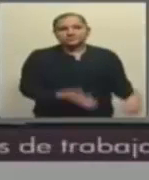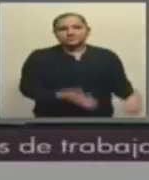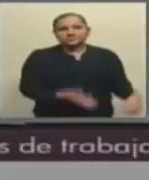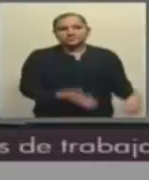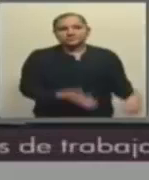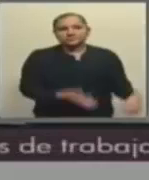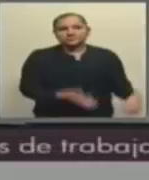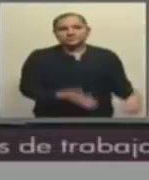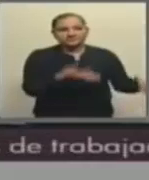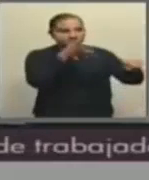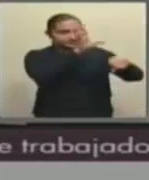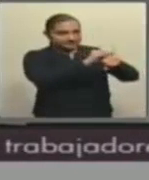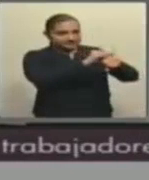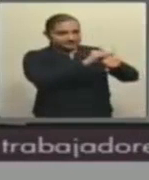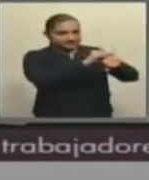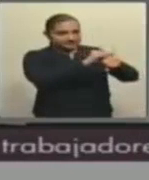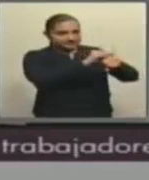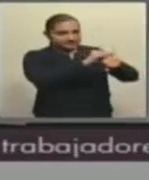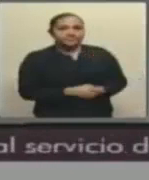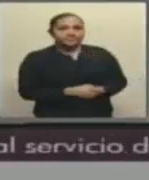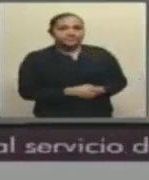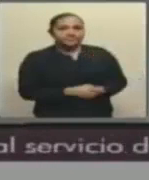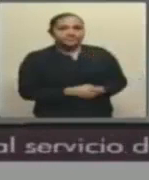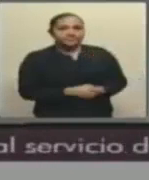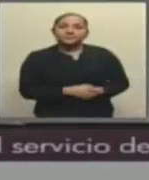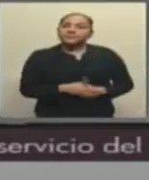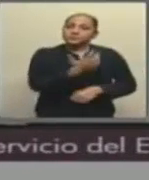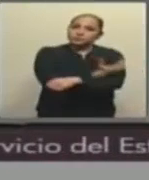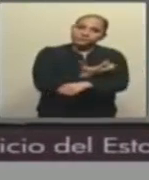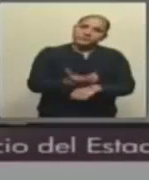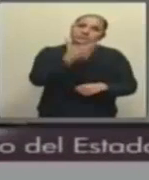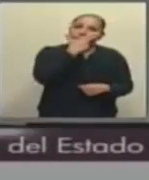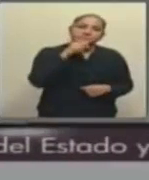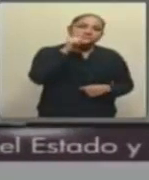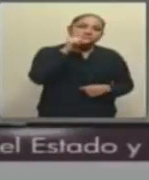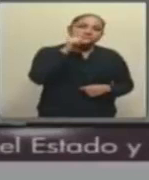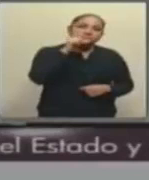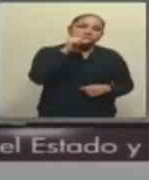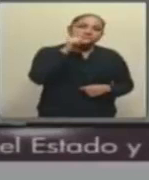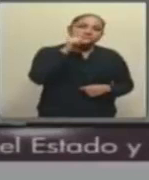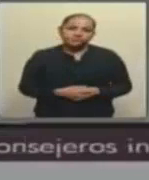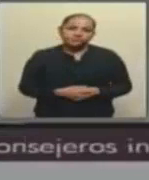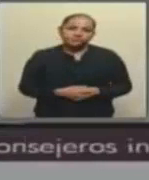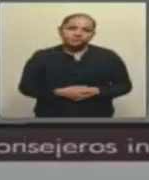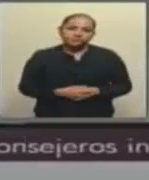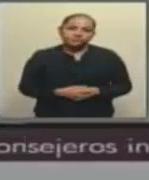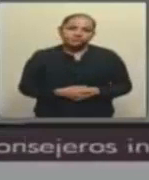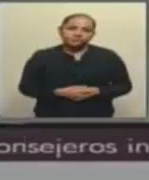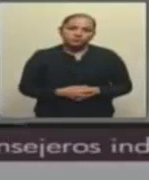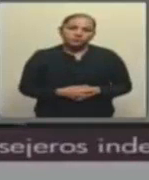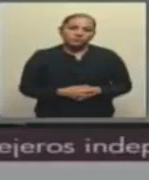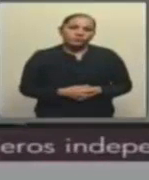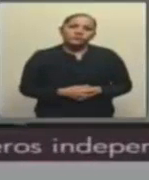Con su venia, señor presidente, compañeras y compañeros diputados, de nuevo contra